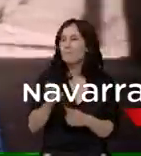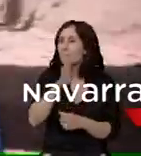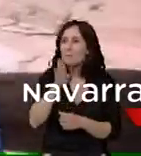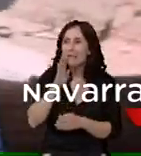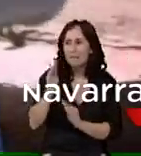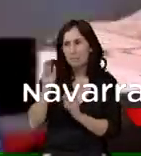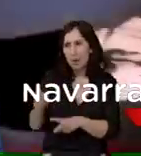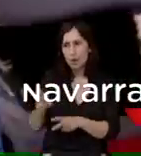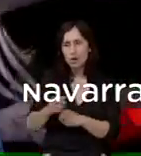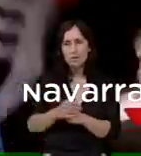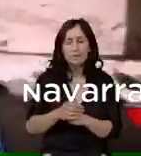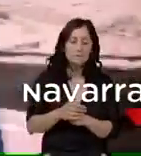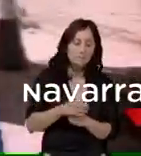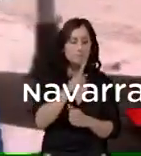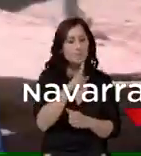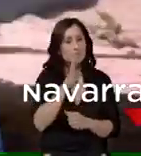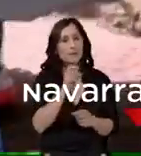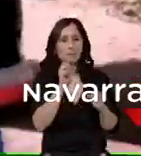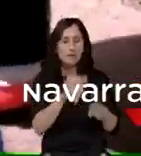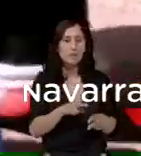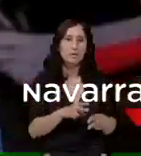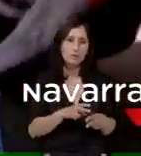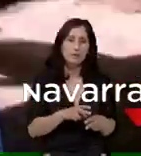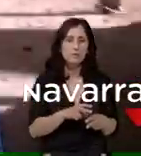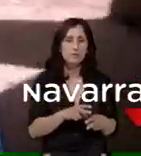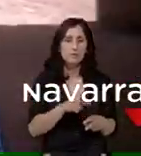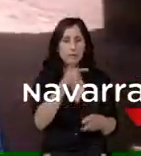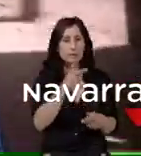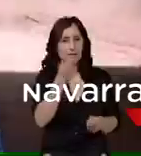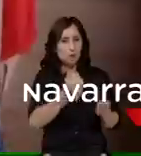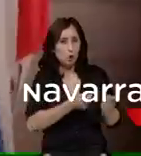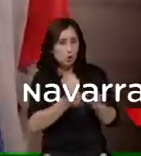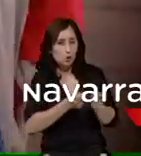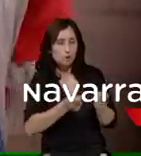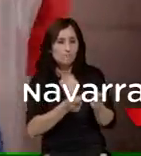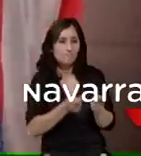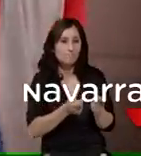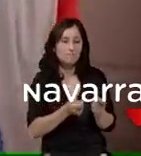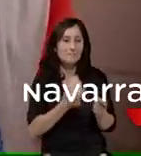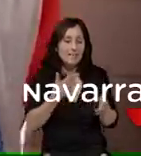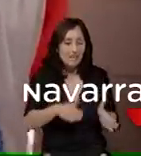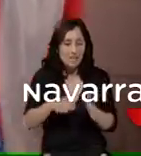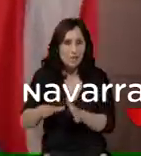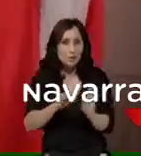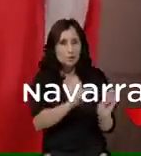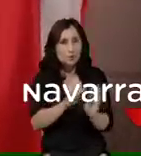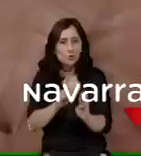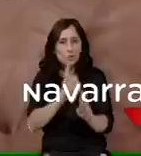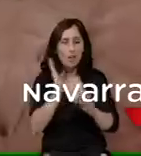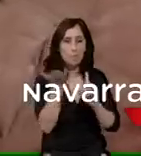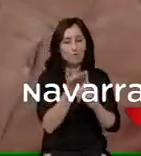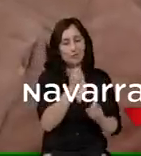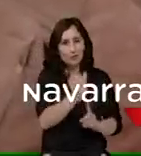peor, no? Mi madre sí lo lleva peor. Lo lleva más controladora. Entonces no quiere que sus hijos se hagan daño, así